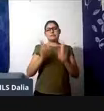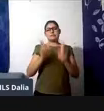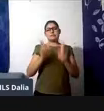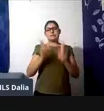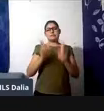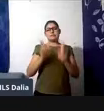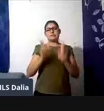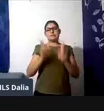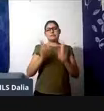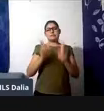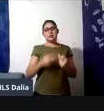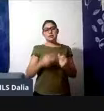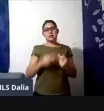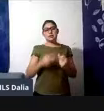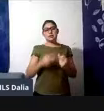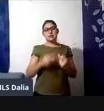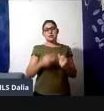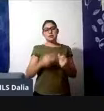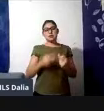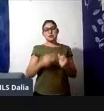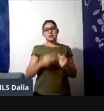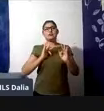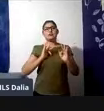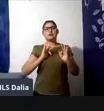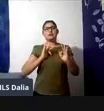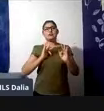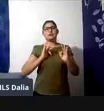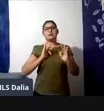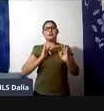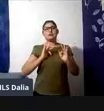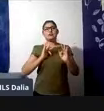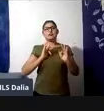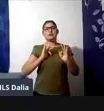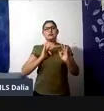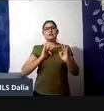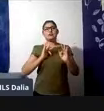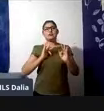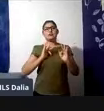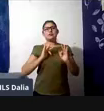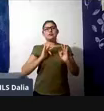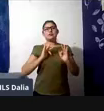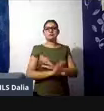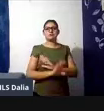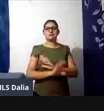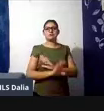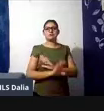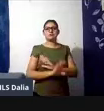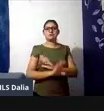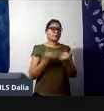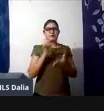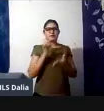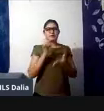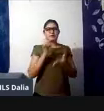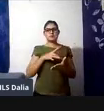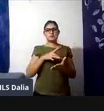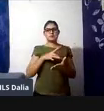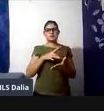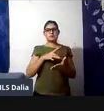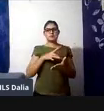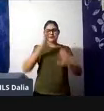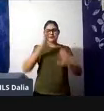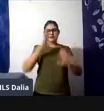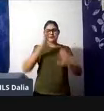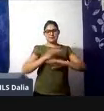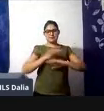hicimos una serie de mensajes por Facebook antes de reencontrarnos en persona. Entonces, esos mensajes de Facebook ya son de